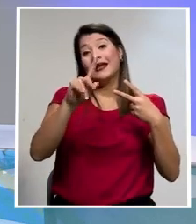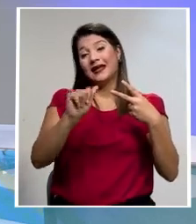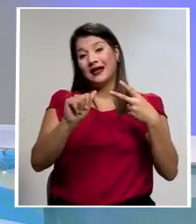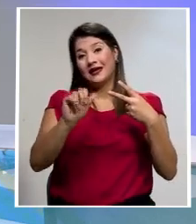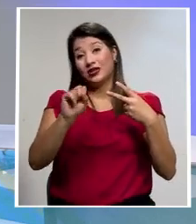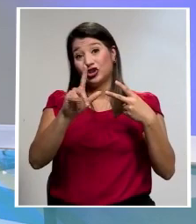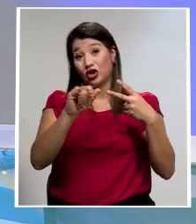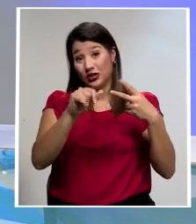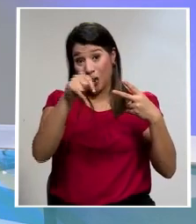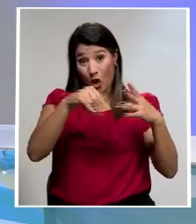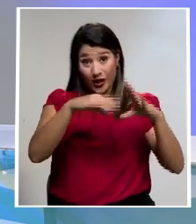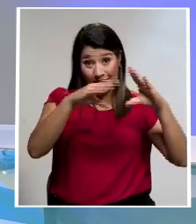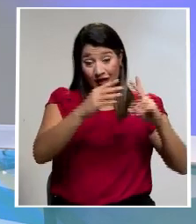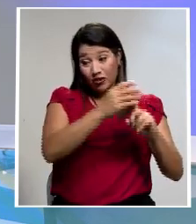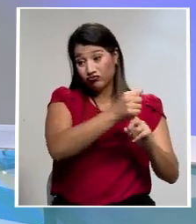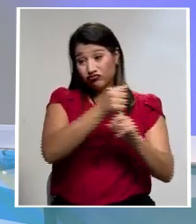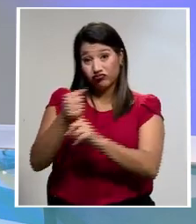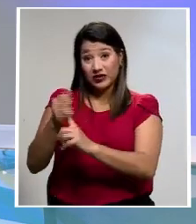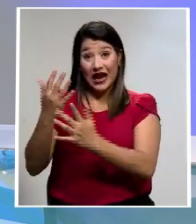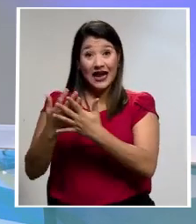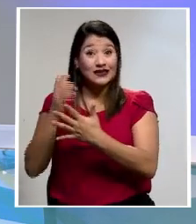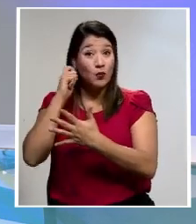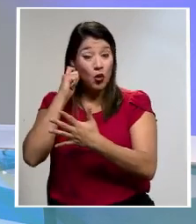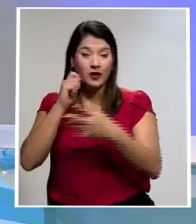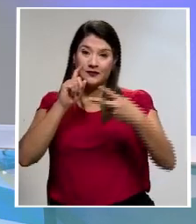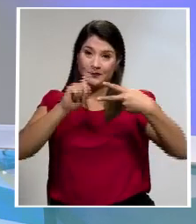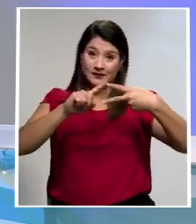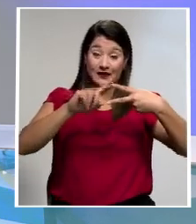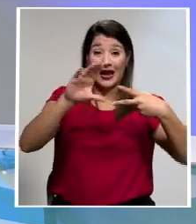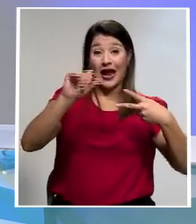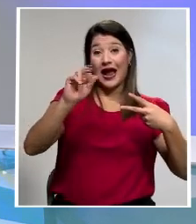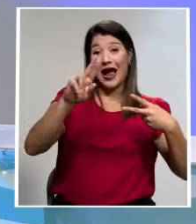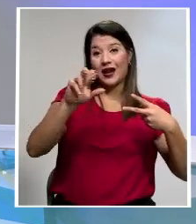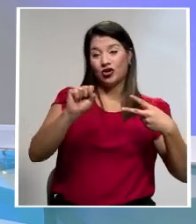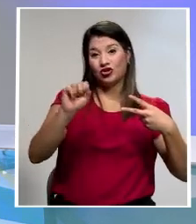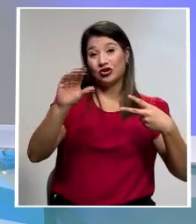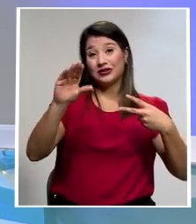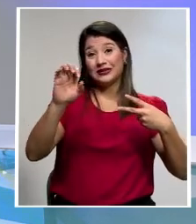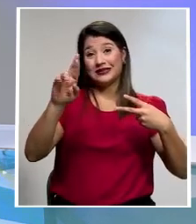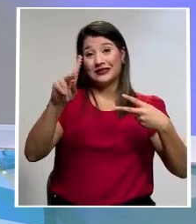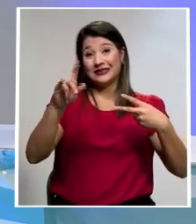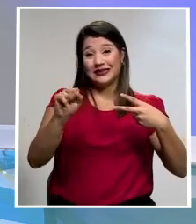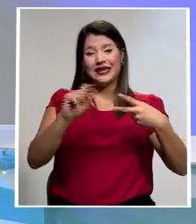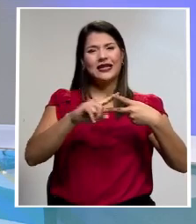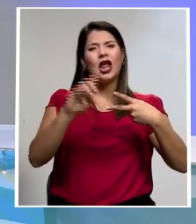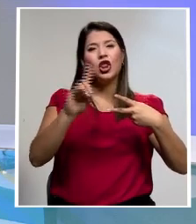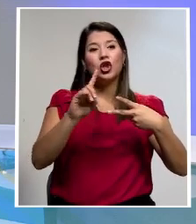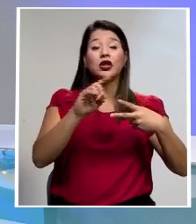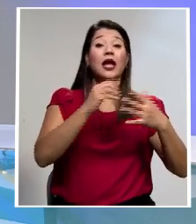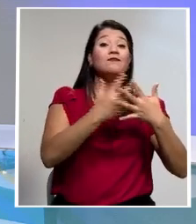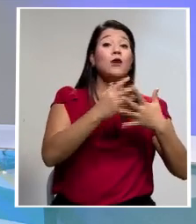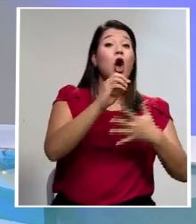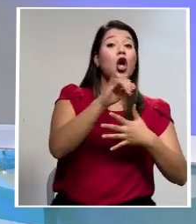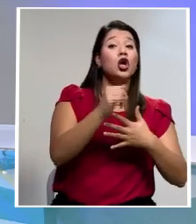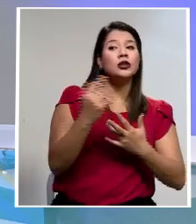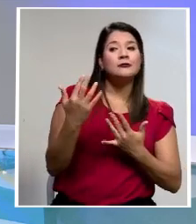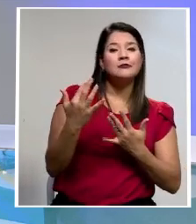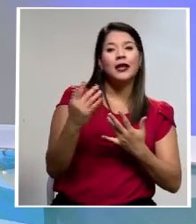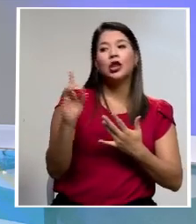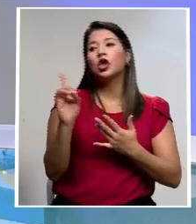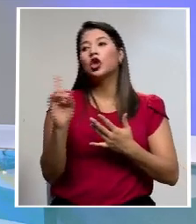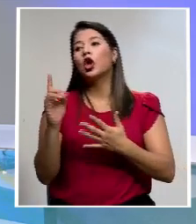misma tarde y Carlos Cerdas permanece en las celdas del OIJ a la espera de un cupo en alguna de las